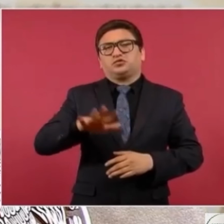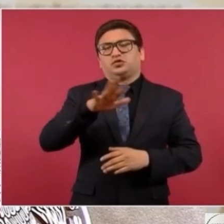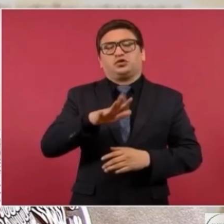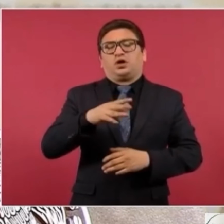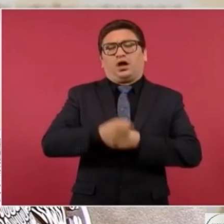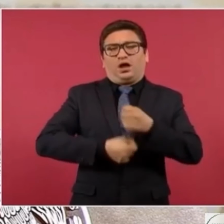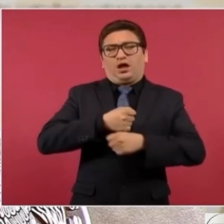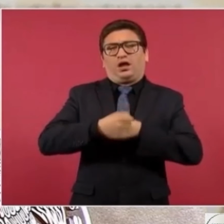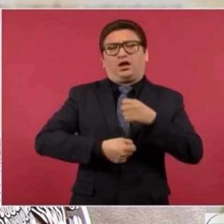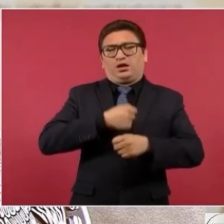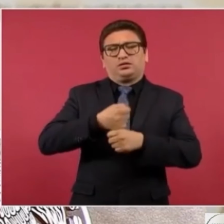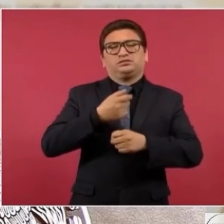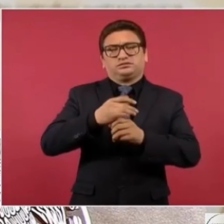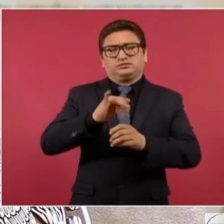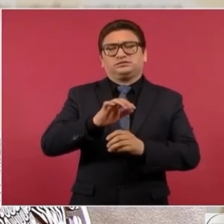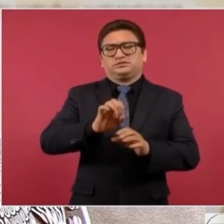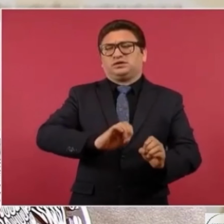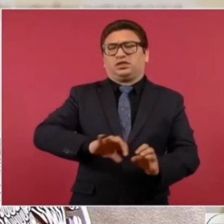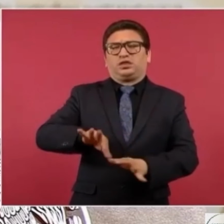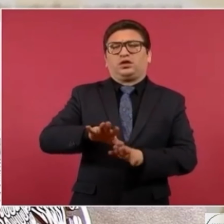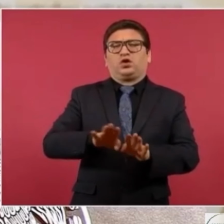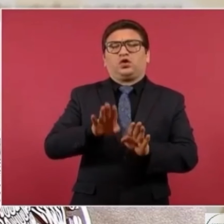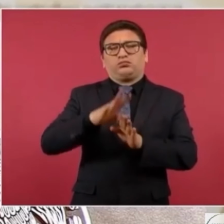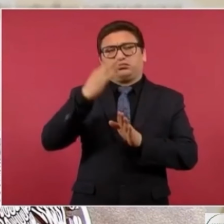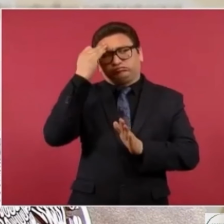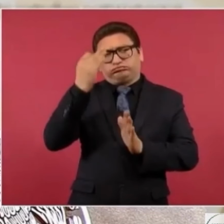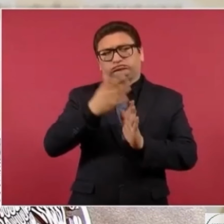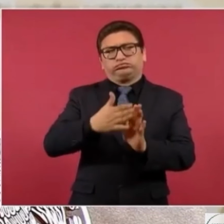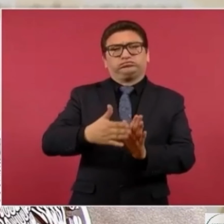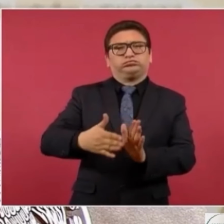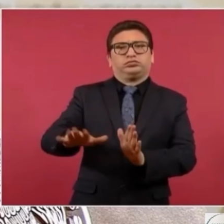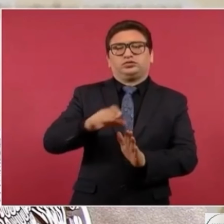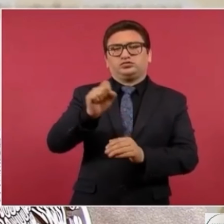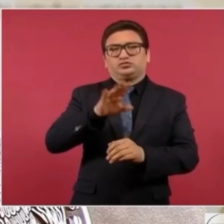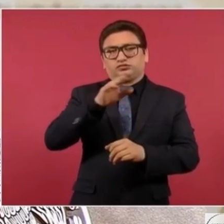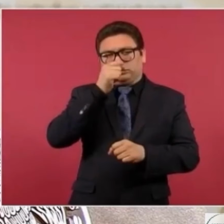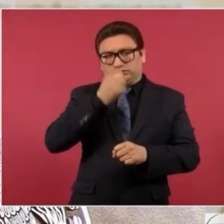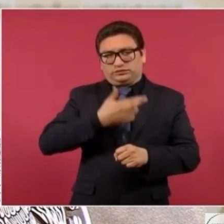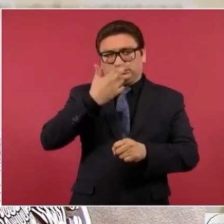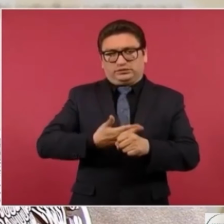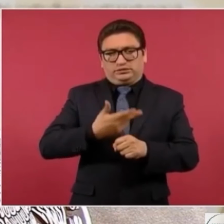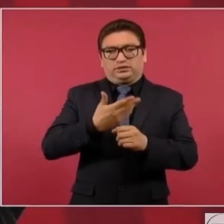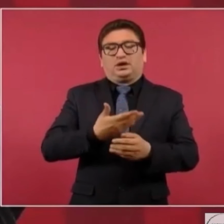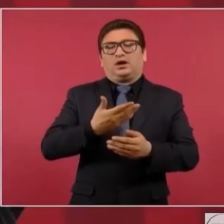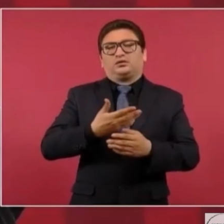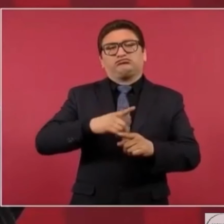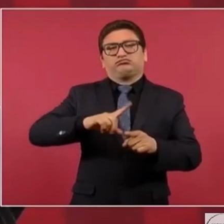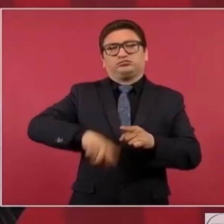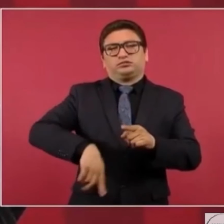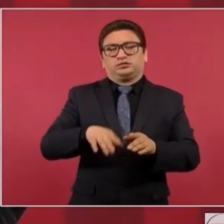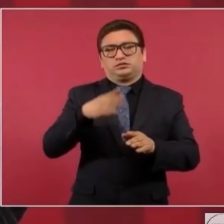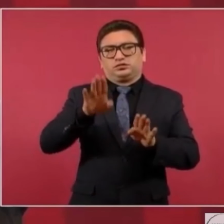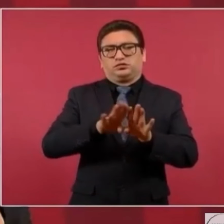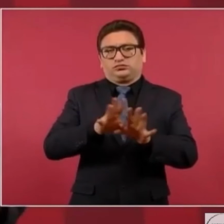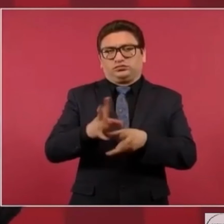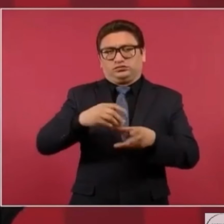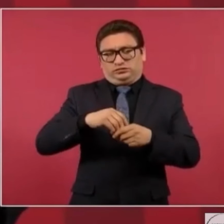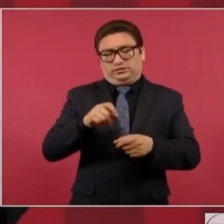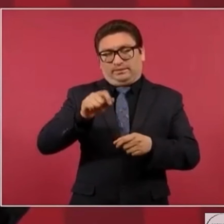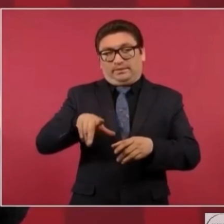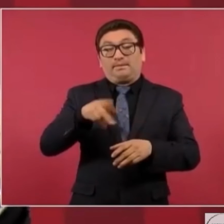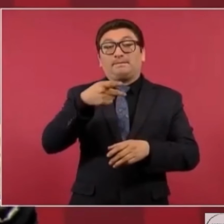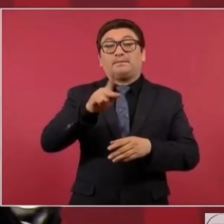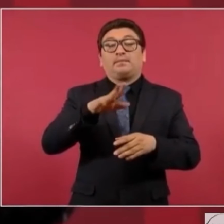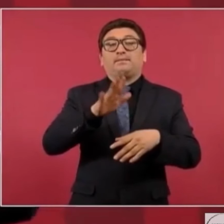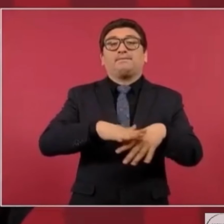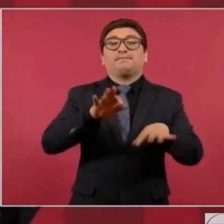muchos años marginada dentro de la subsecretaría, hoy ya extinta, de integración del sector, pero lo que